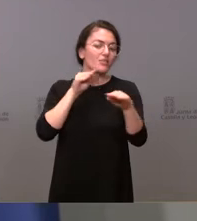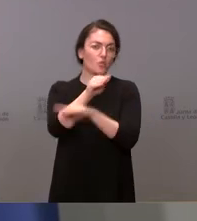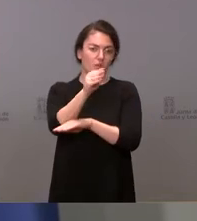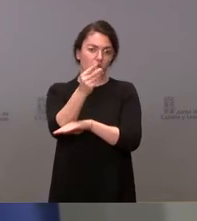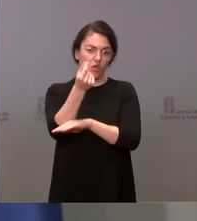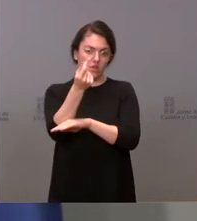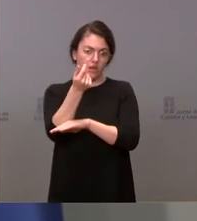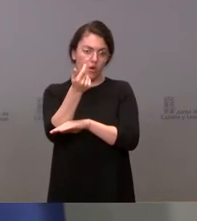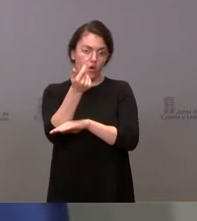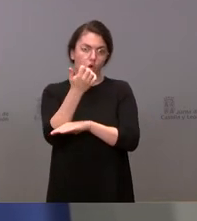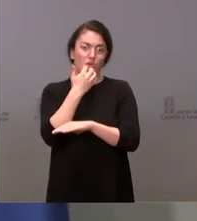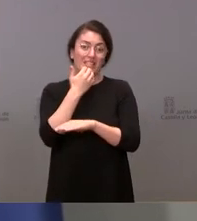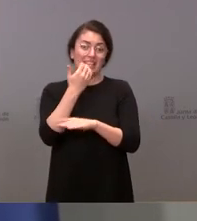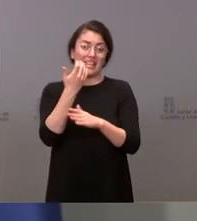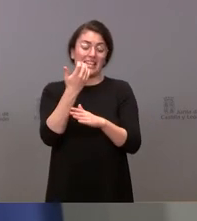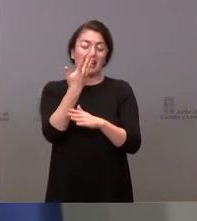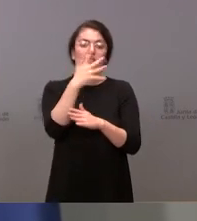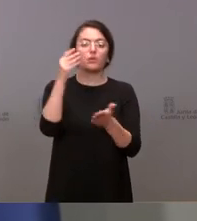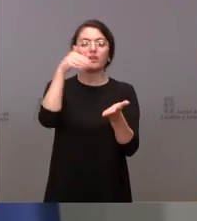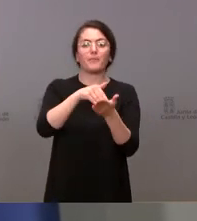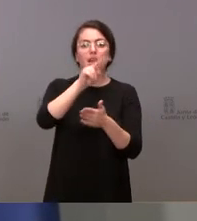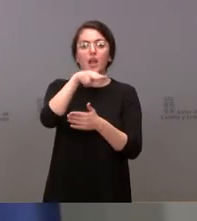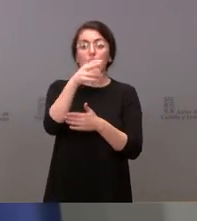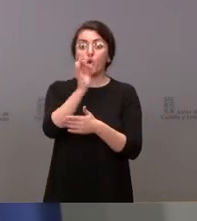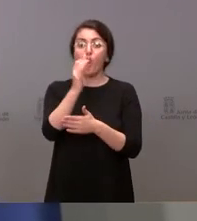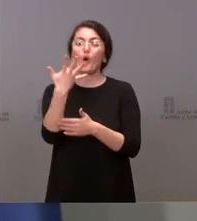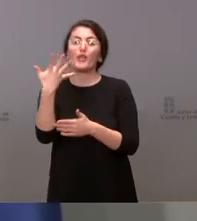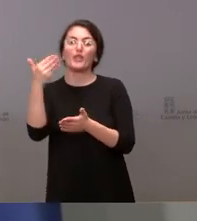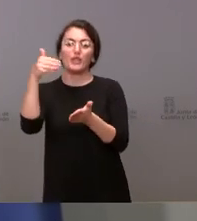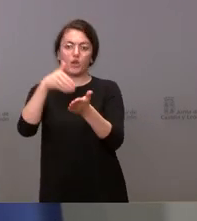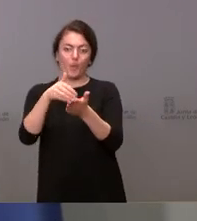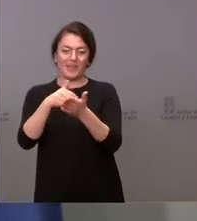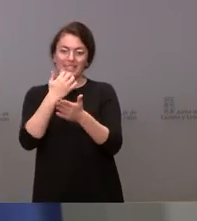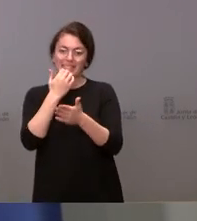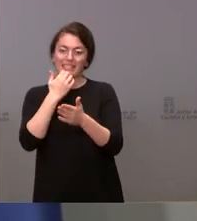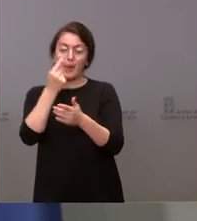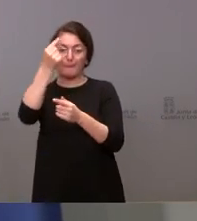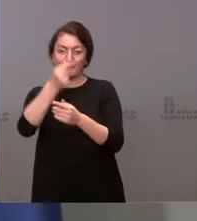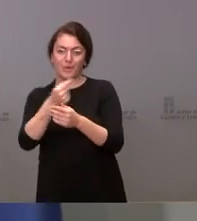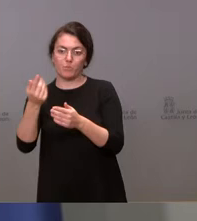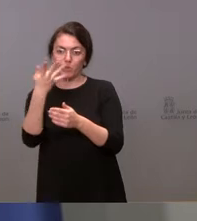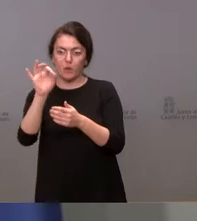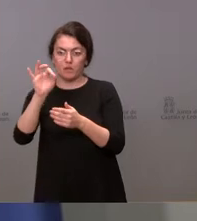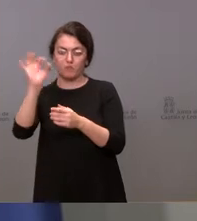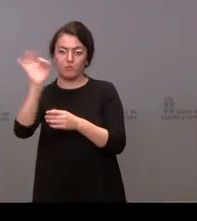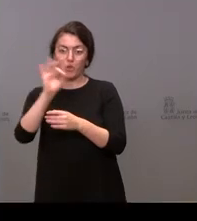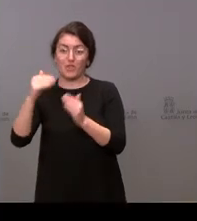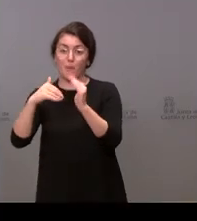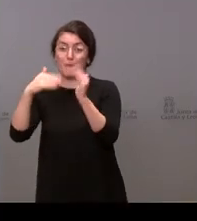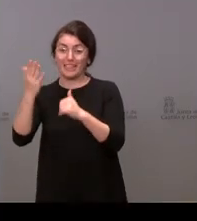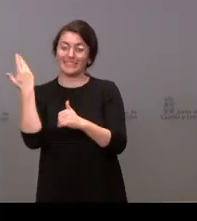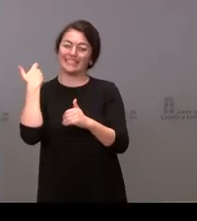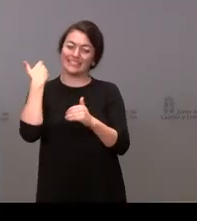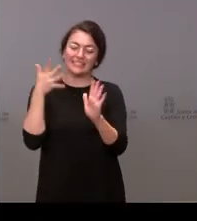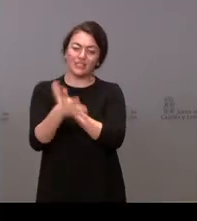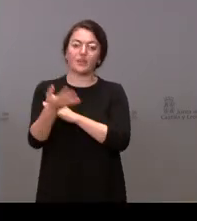encima de 50.000 euros o por encima de 5.000, si es más del 40% de su presupuesto. Cualquiera. Lo